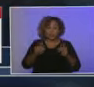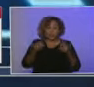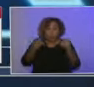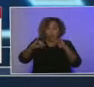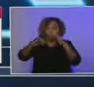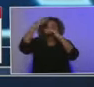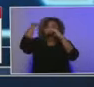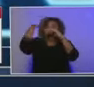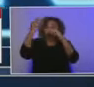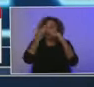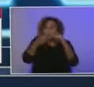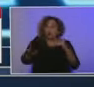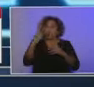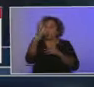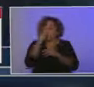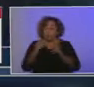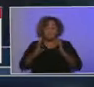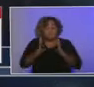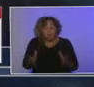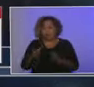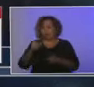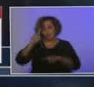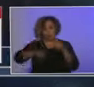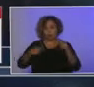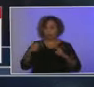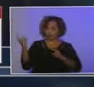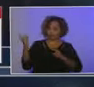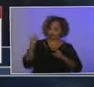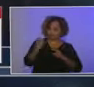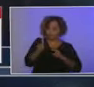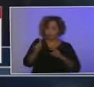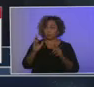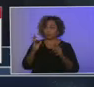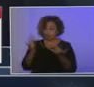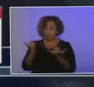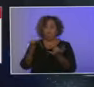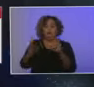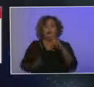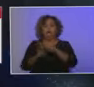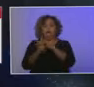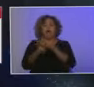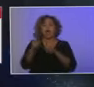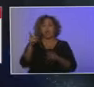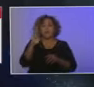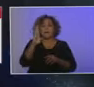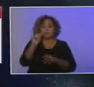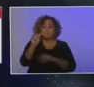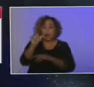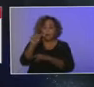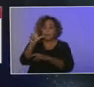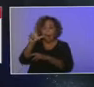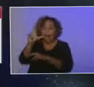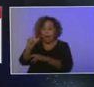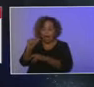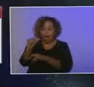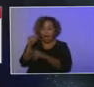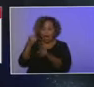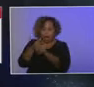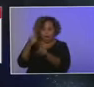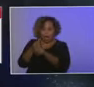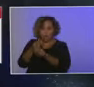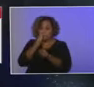que no duermen bien. Yo quisiera conectar a la periodista Bárbara Figueroa para incorporarla. Bárbara, encantado saludarte, Bárbara,